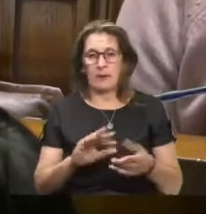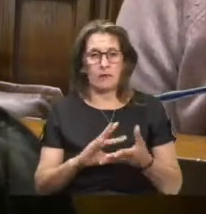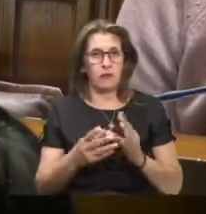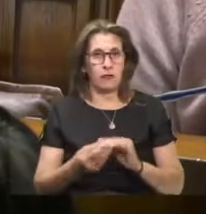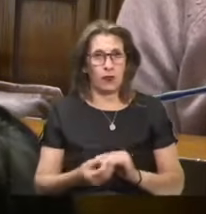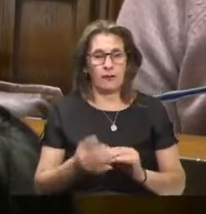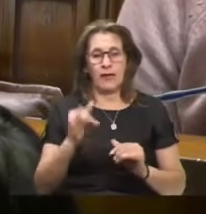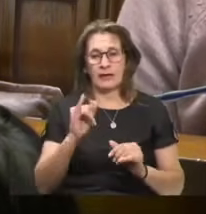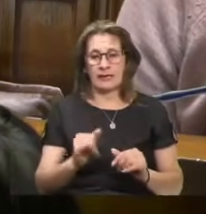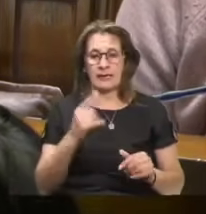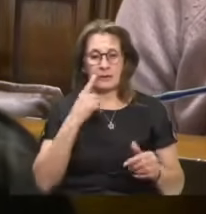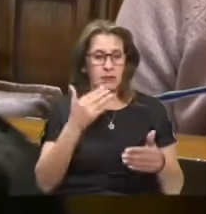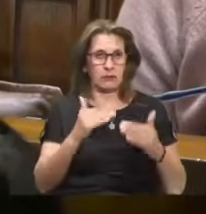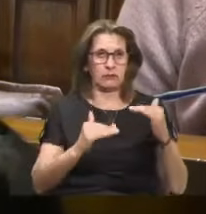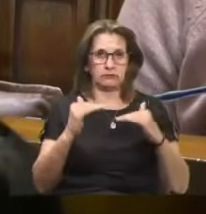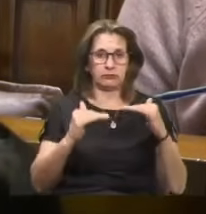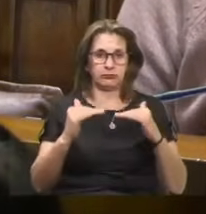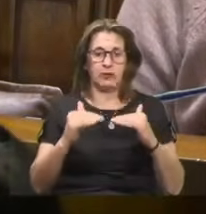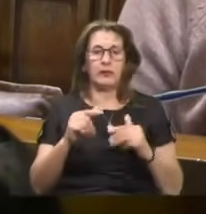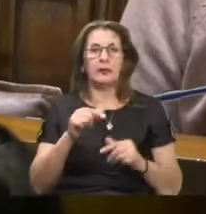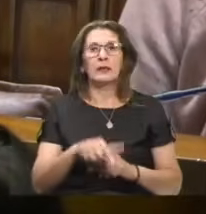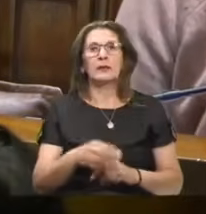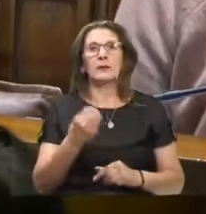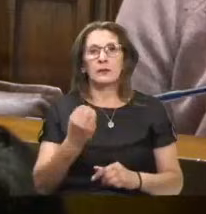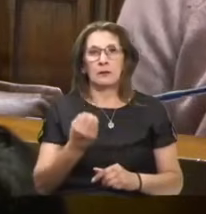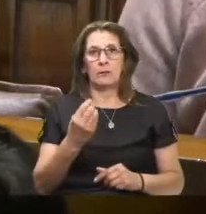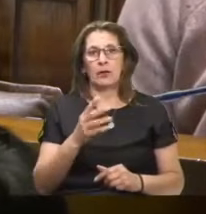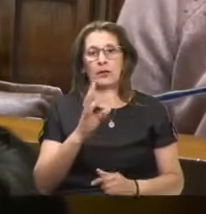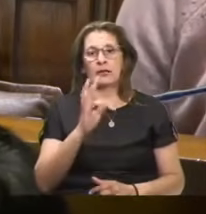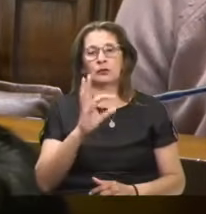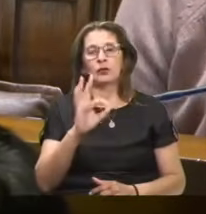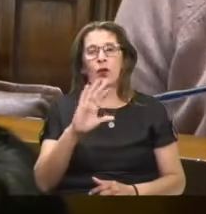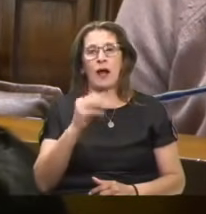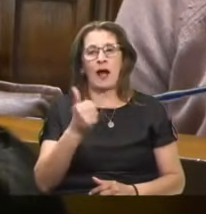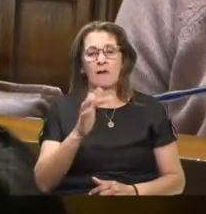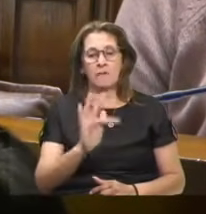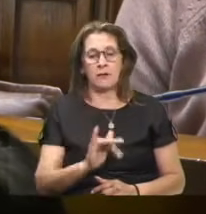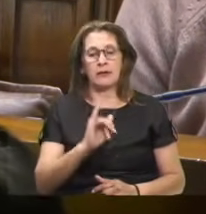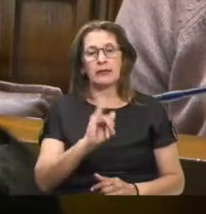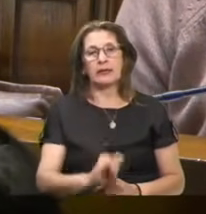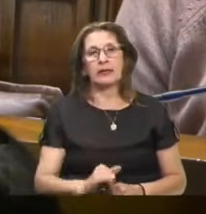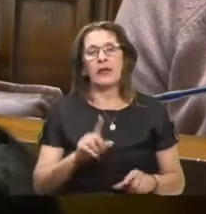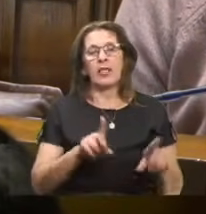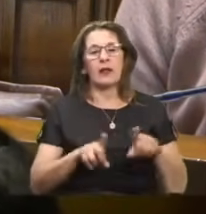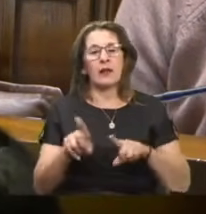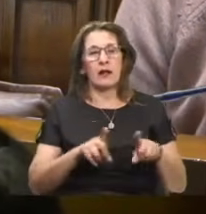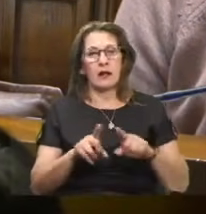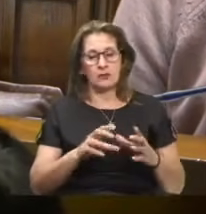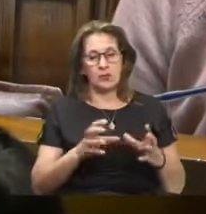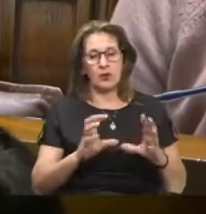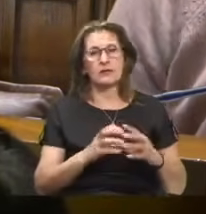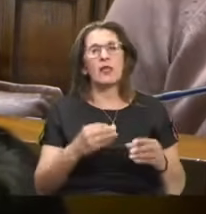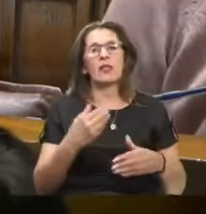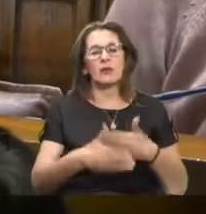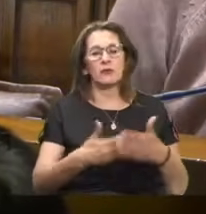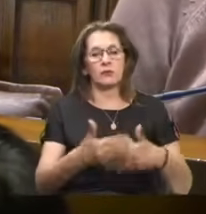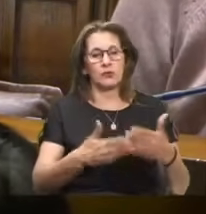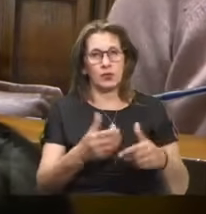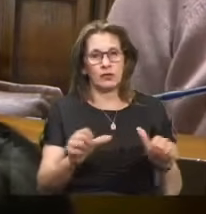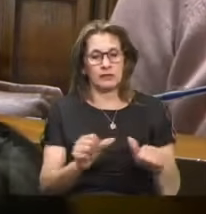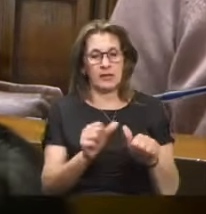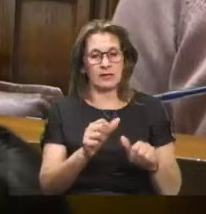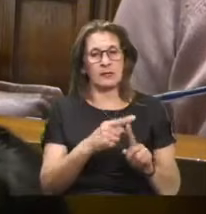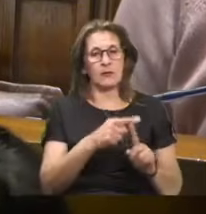de competencias fijadas por el TOCAF y por las delegaciones de funciones diseñadas por